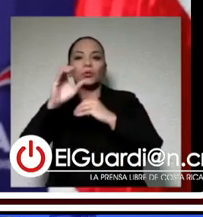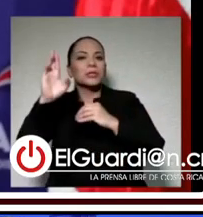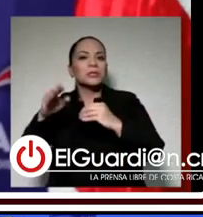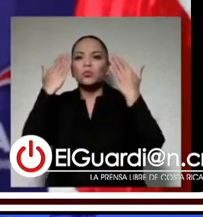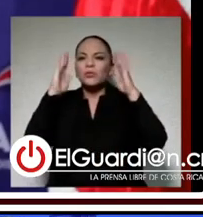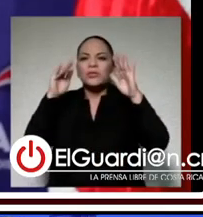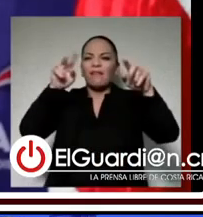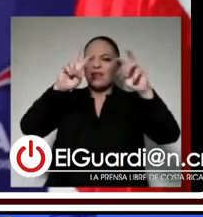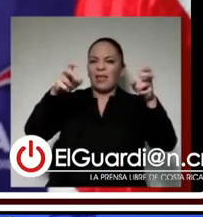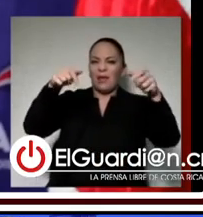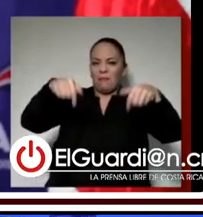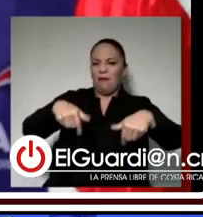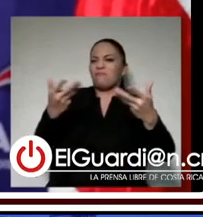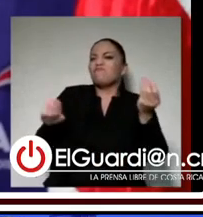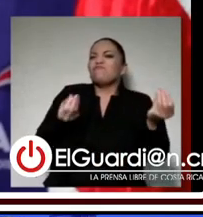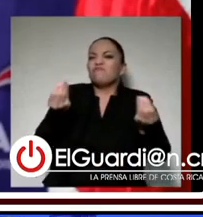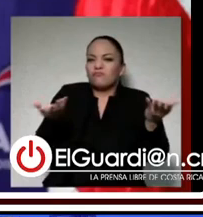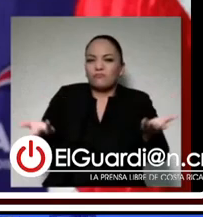hablando aquí,